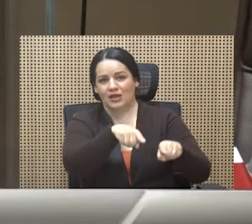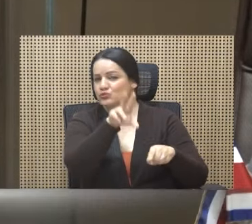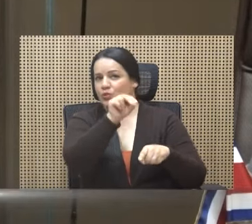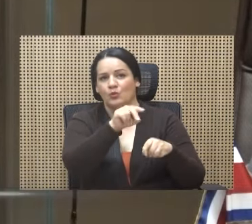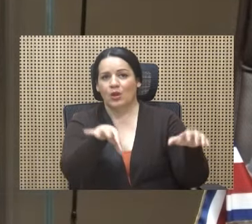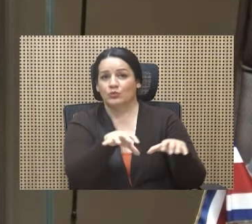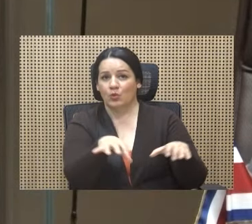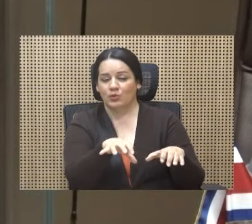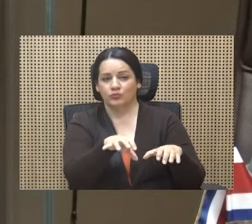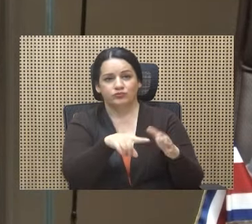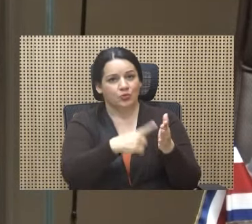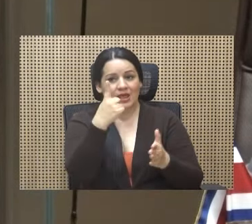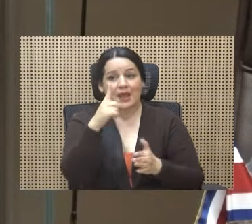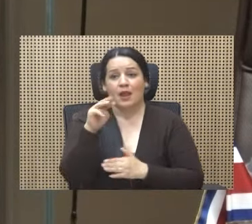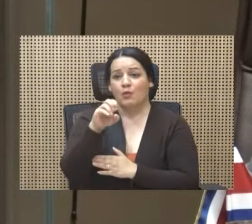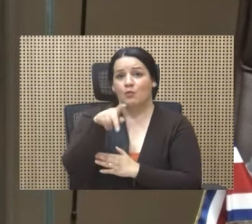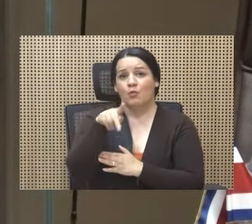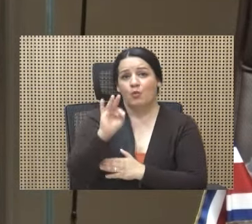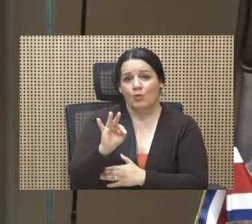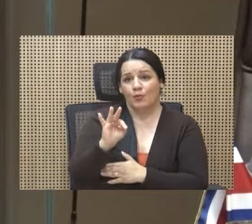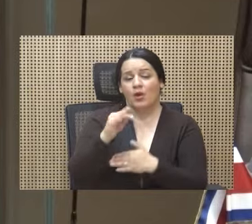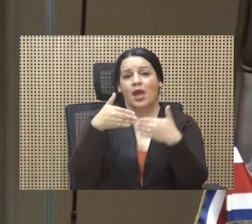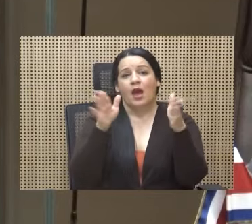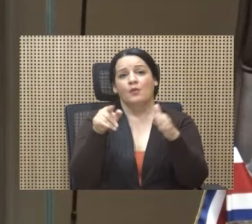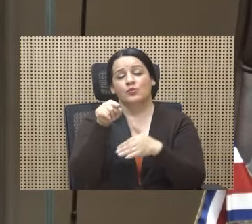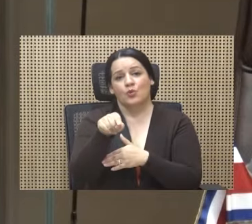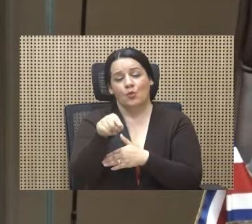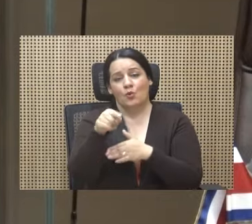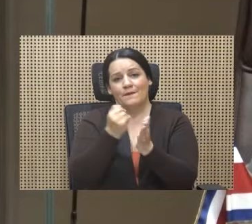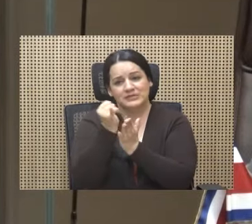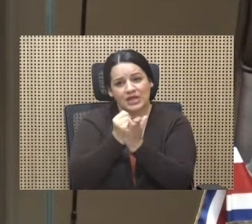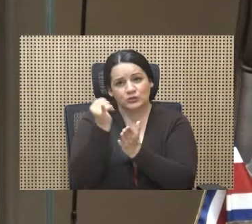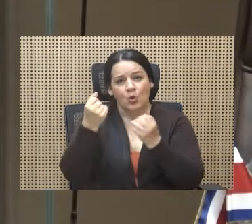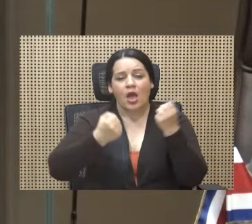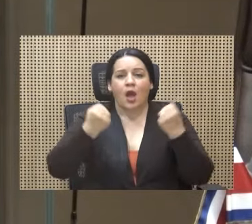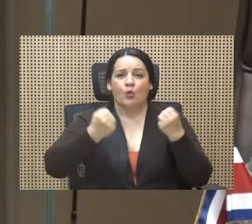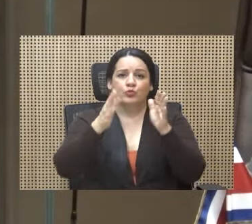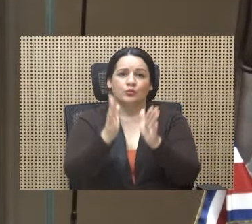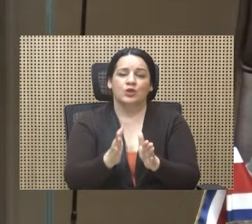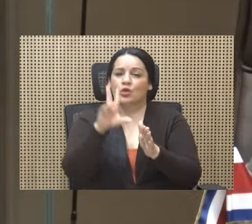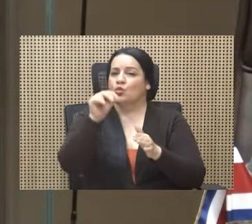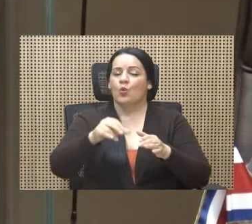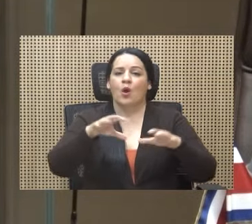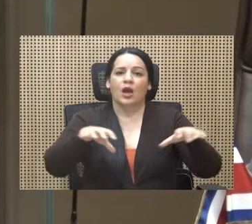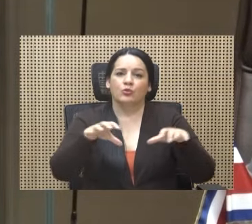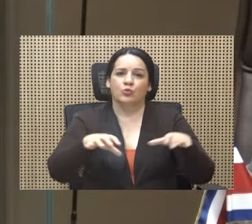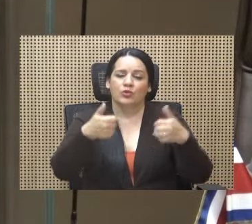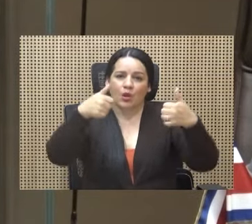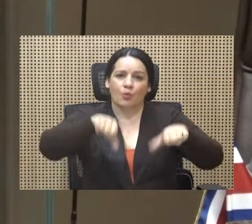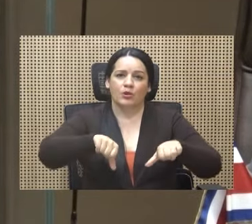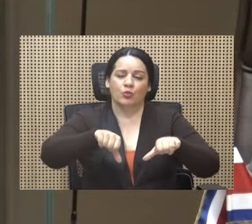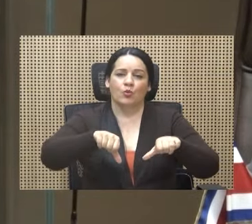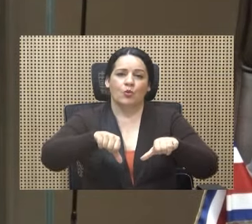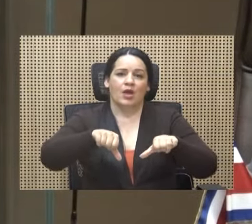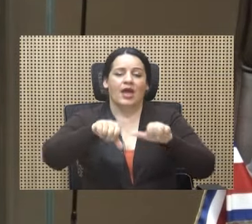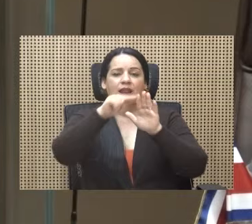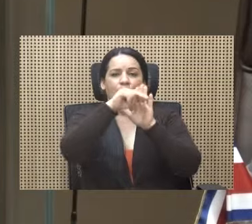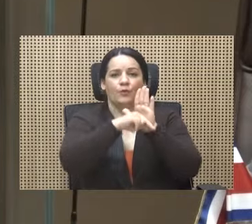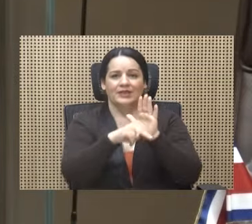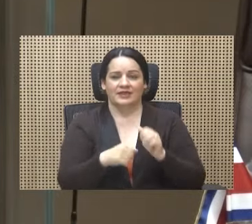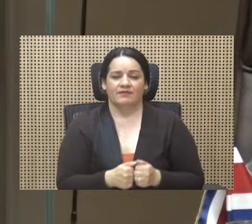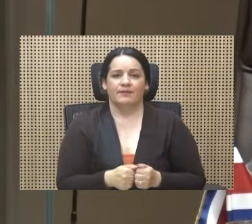inmediato Igualmente el m le abrió una investigación al autobusero que no actuó de acuerdo a la normativa por otro lado